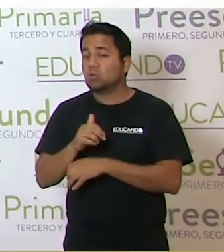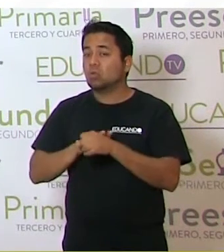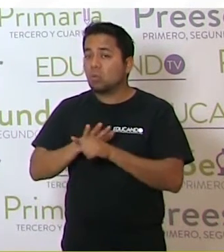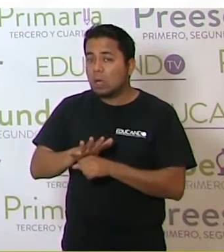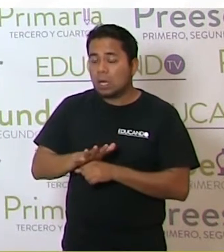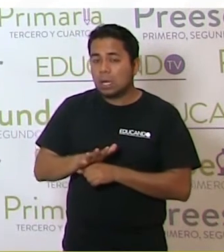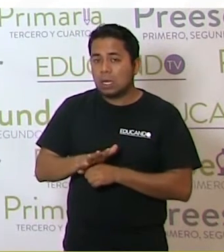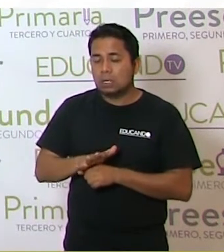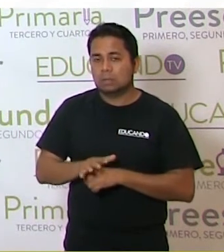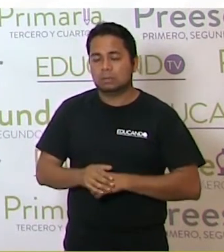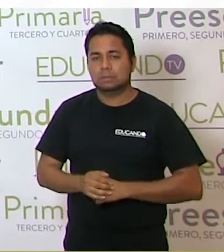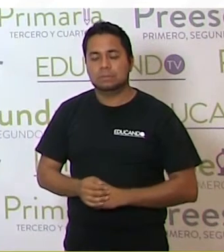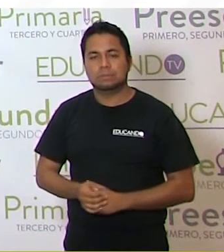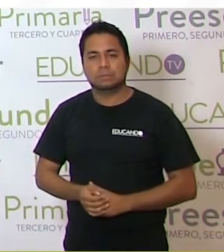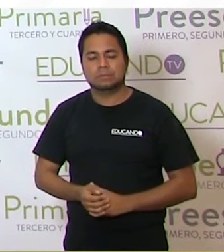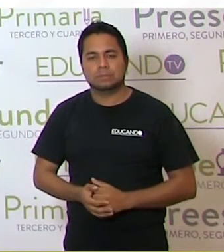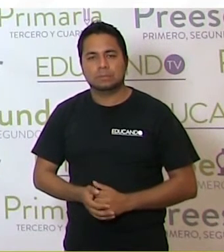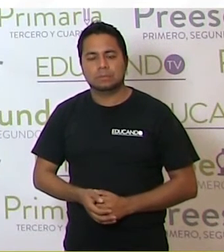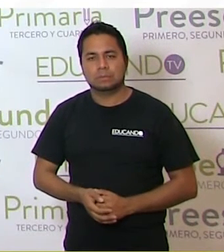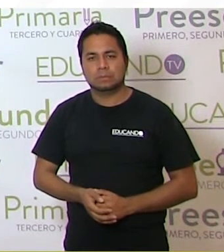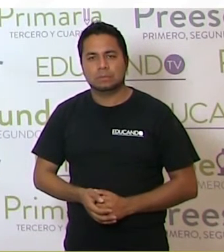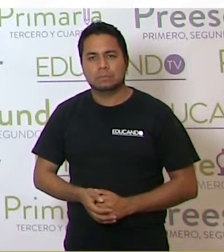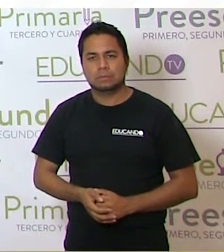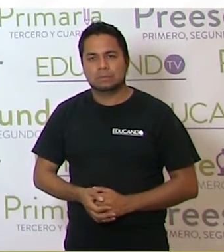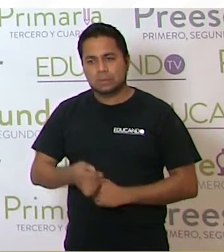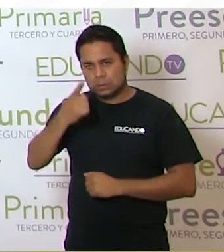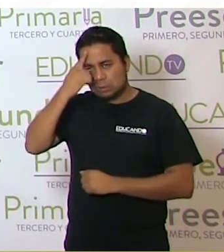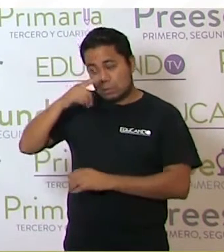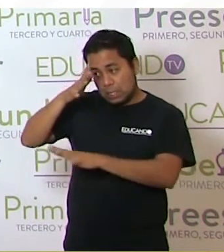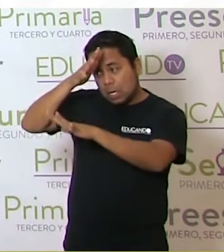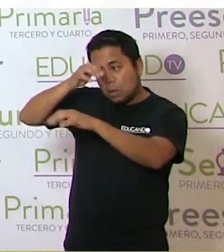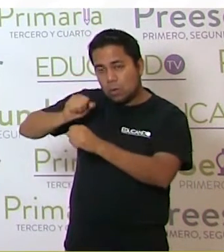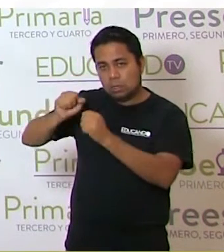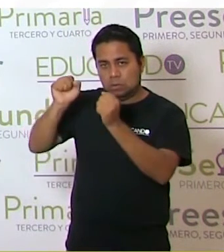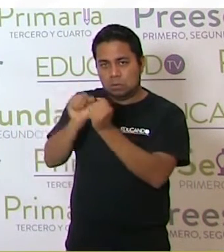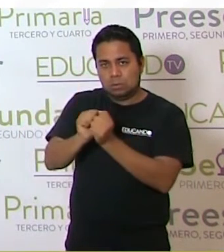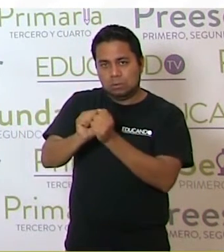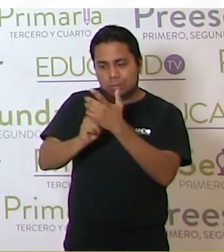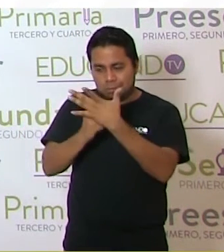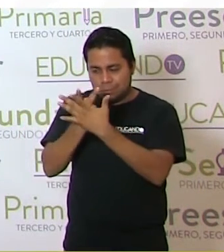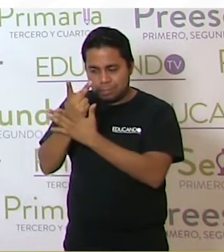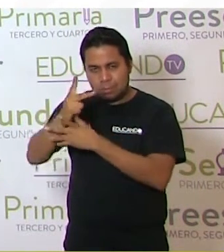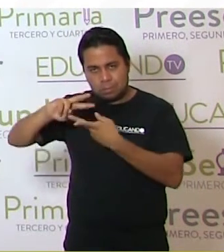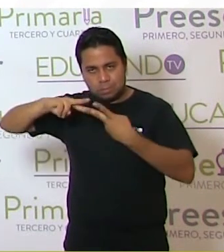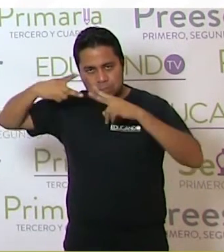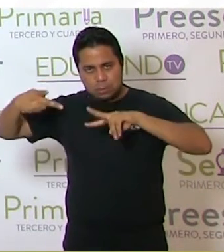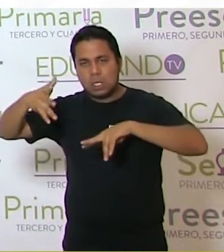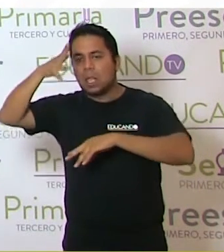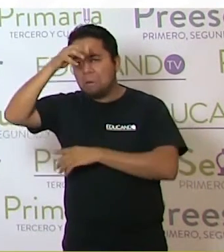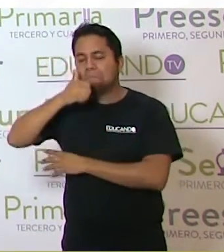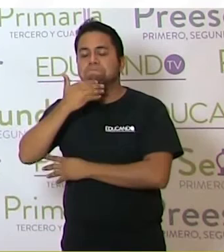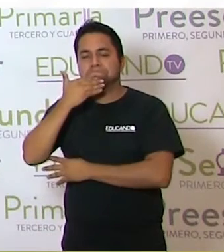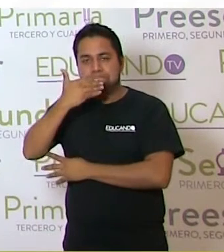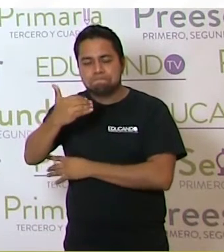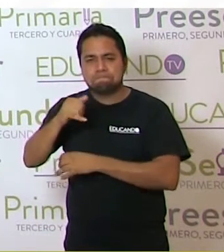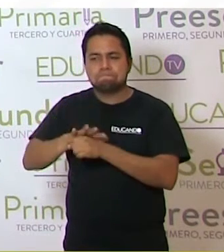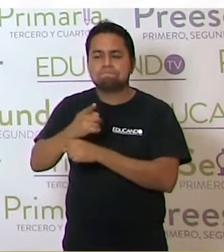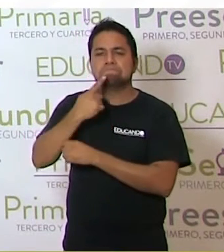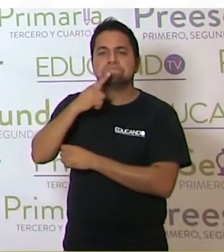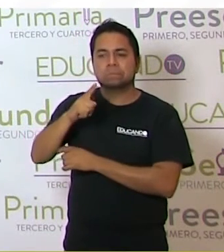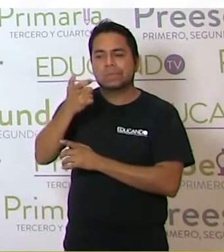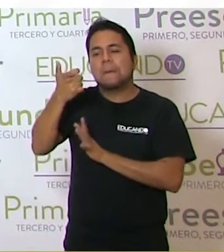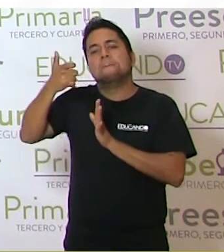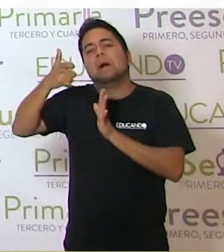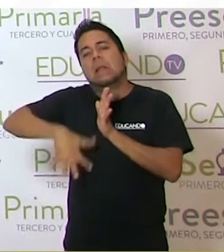a favor de los cultivos biotecnológicos porque porque dice que